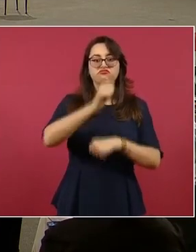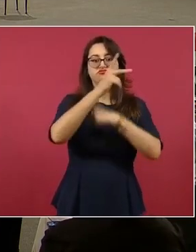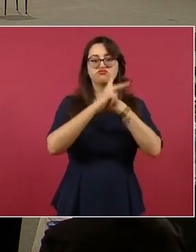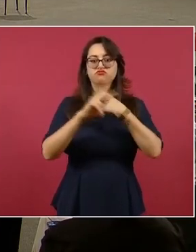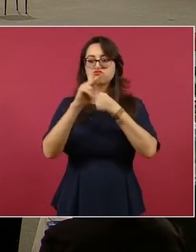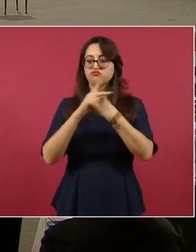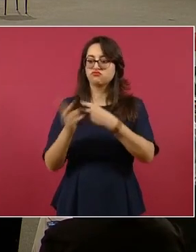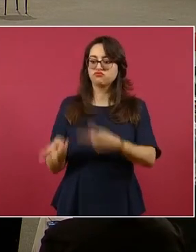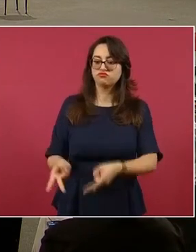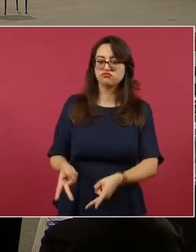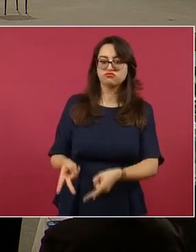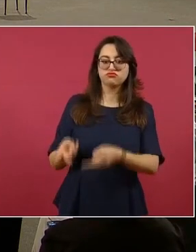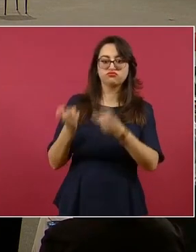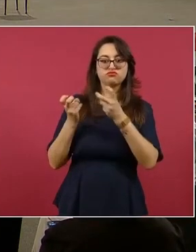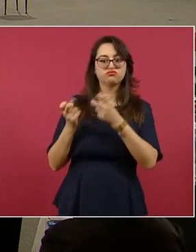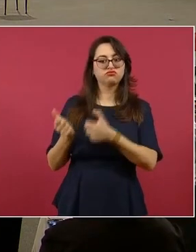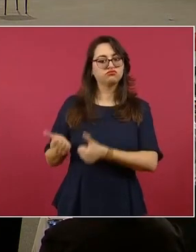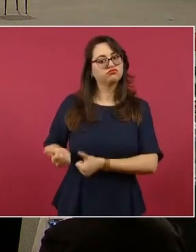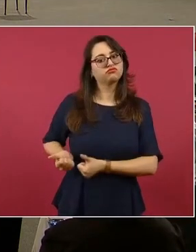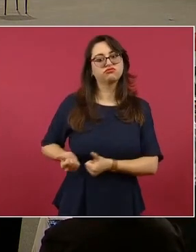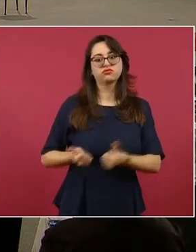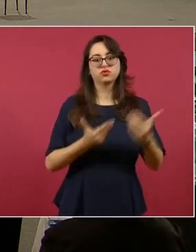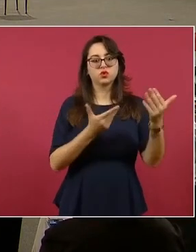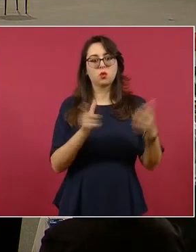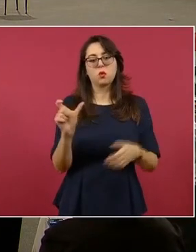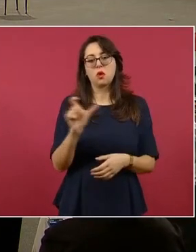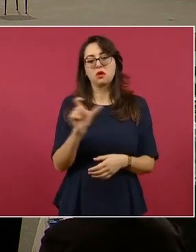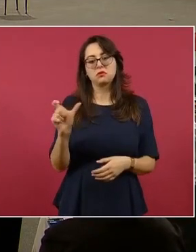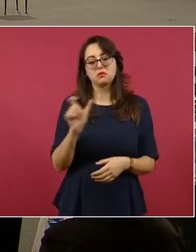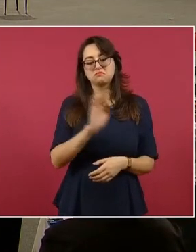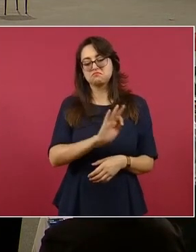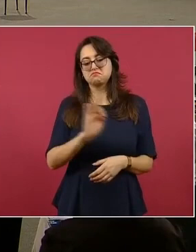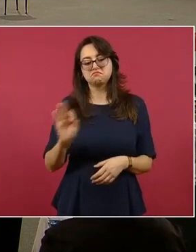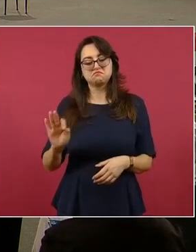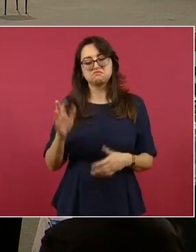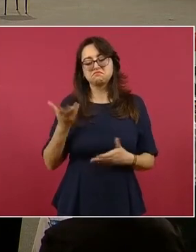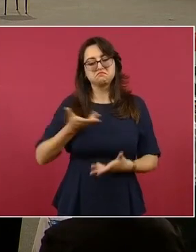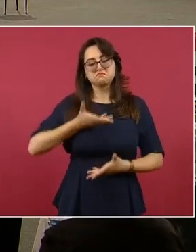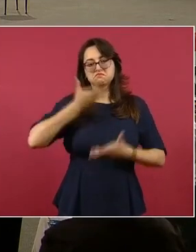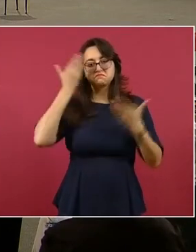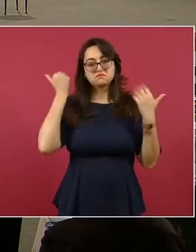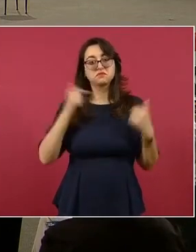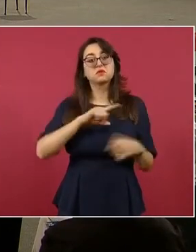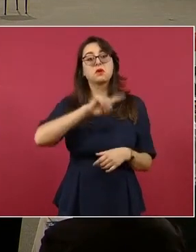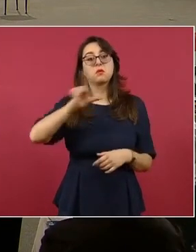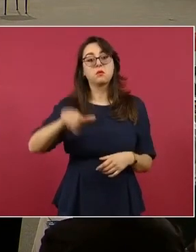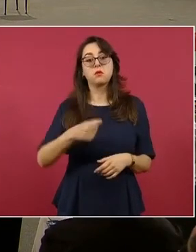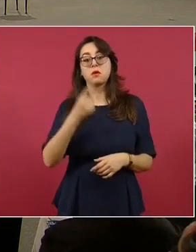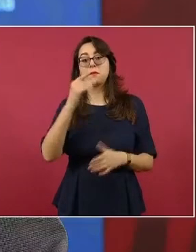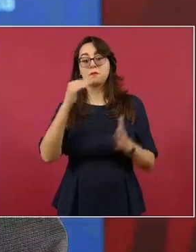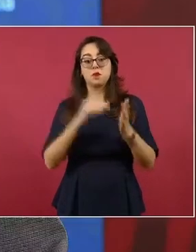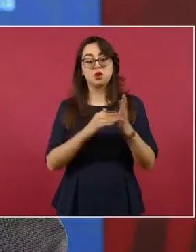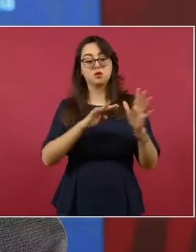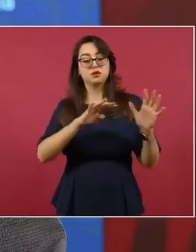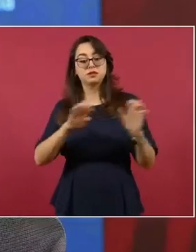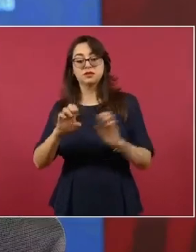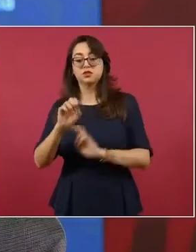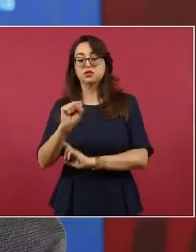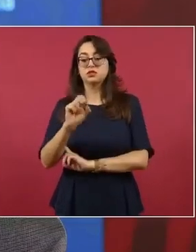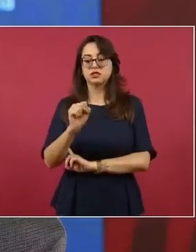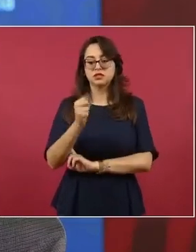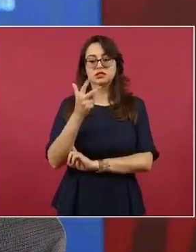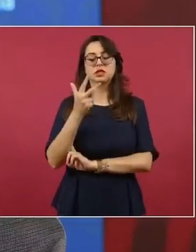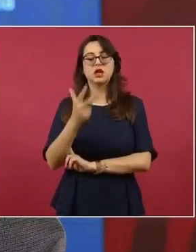a una publicación del arqueólogo David Grove en 1968, se intuye que se encontraba en Estados